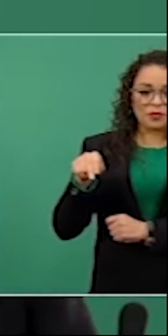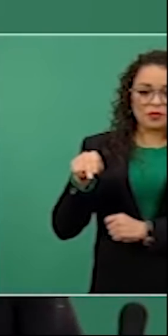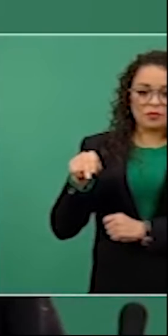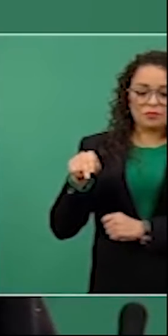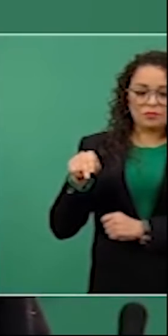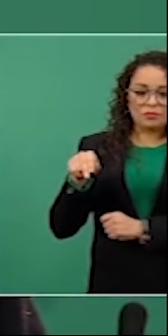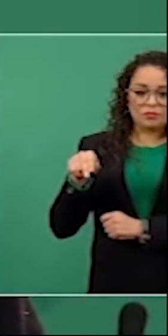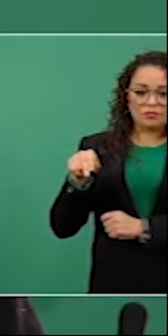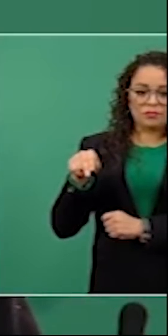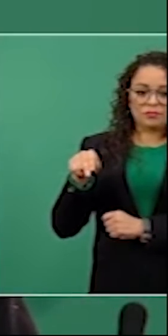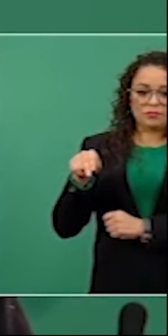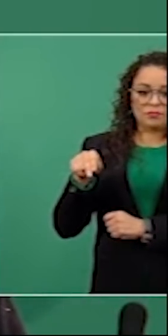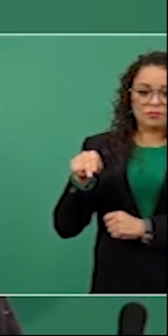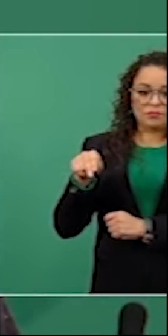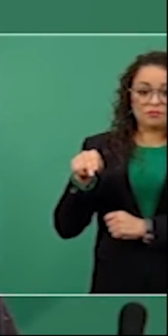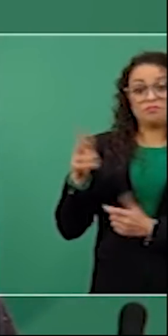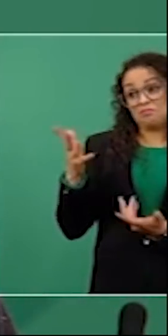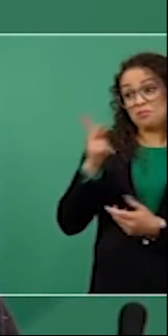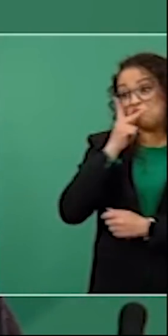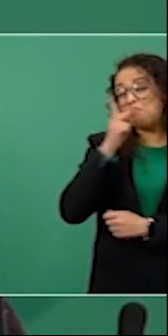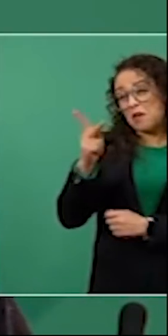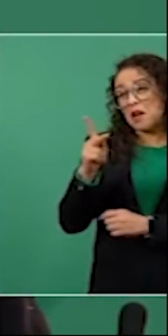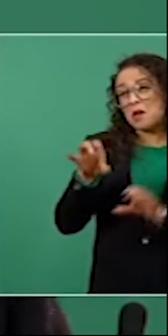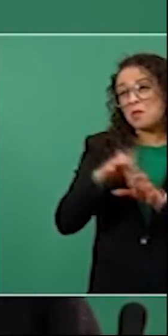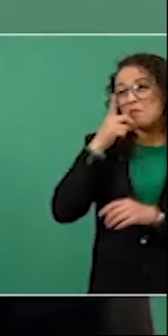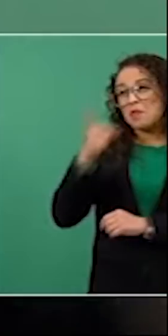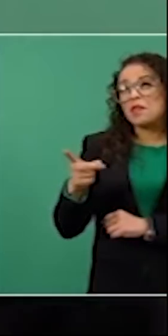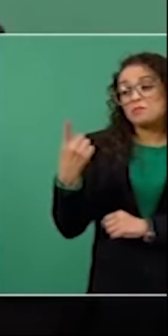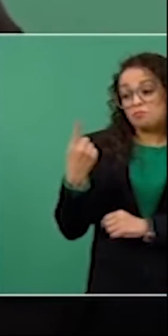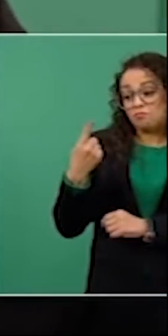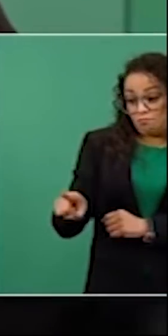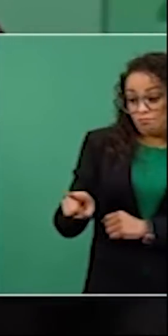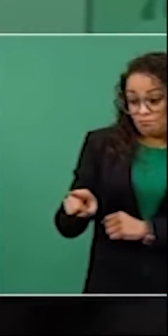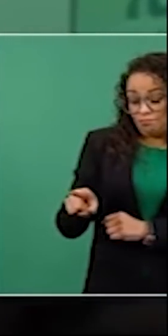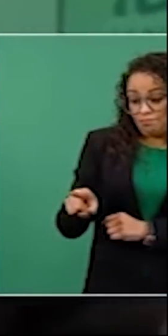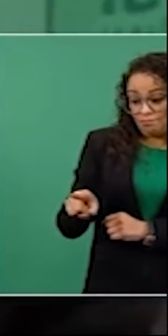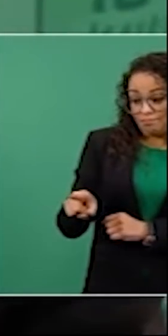ordenado, si se puede usar la palabra, o